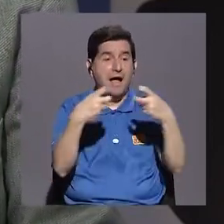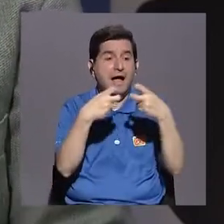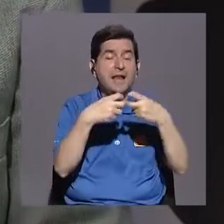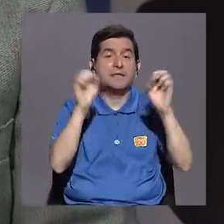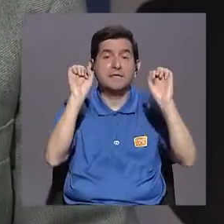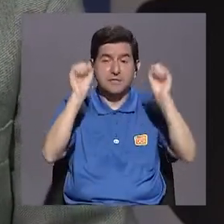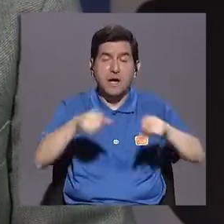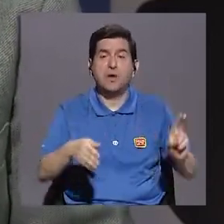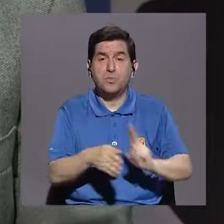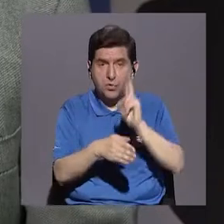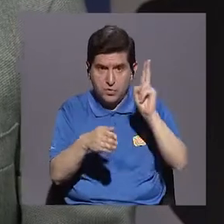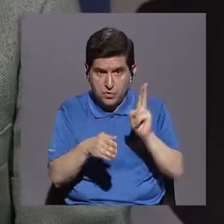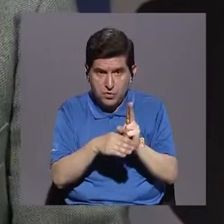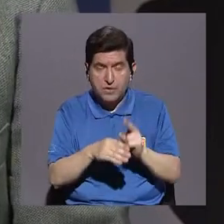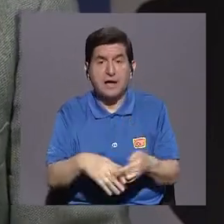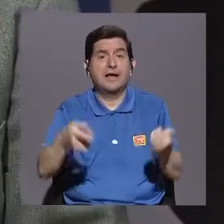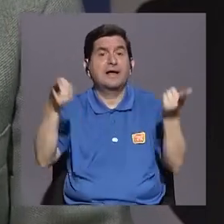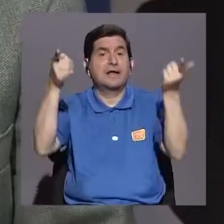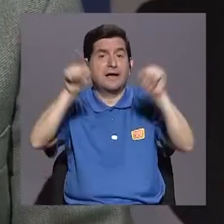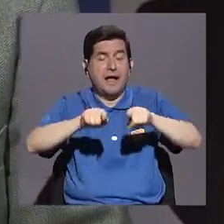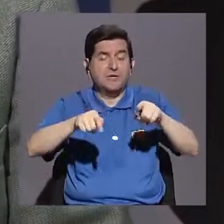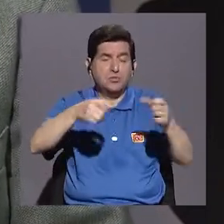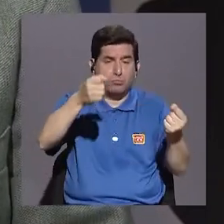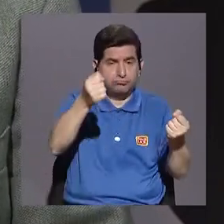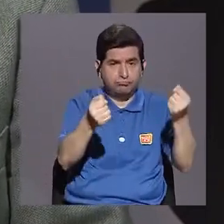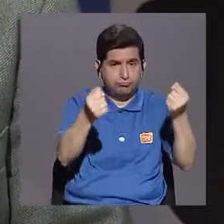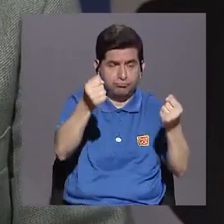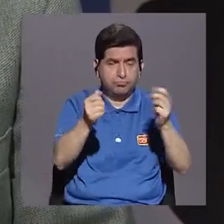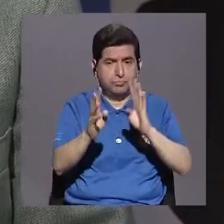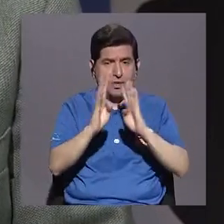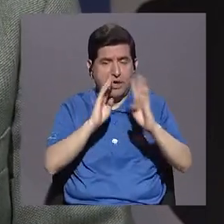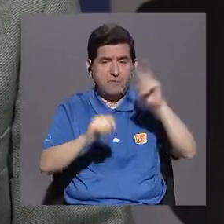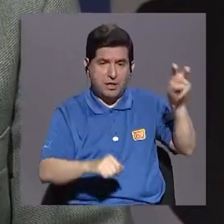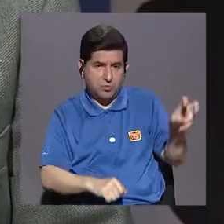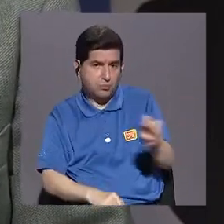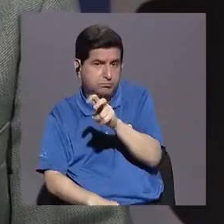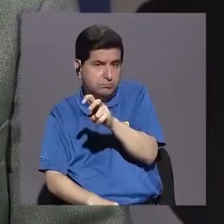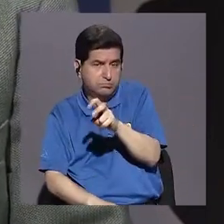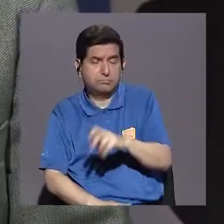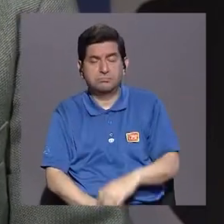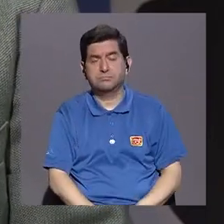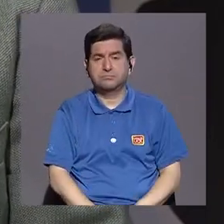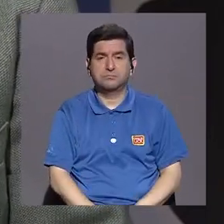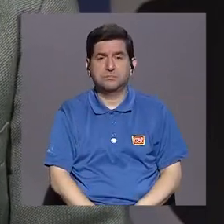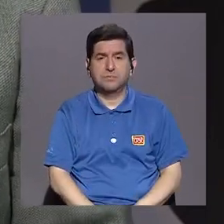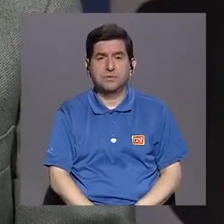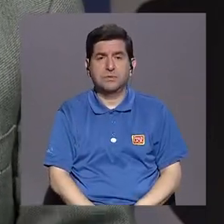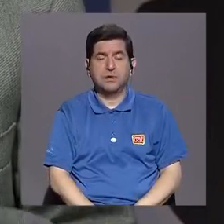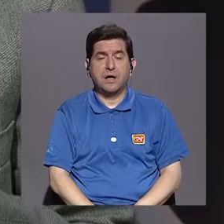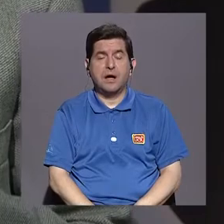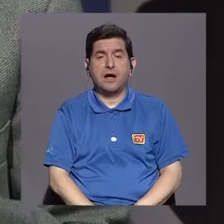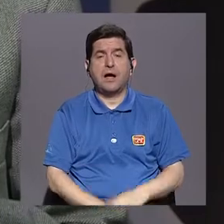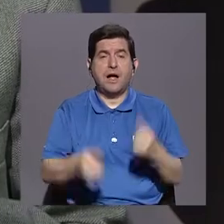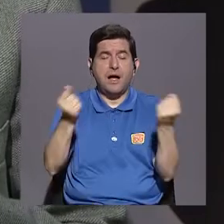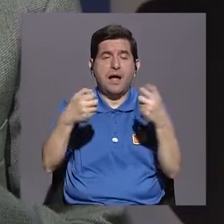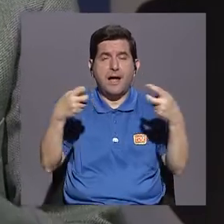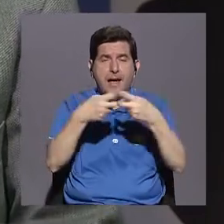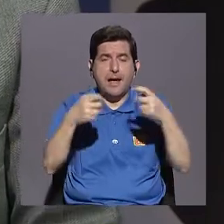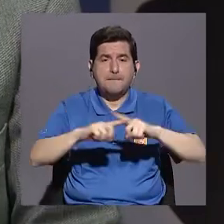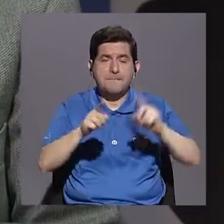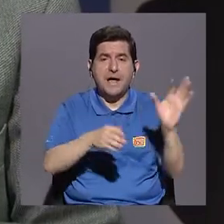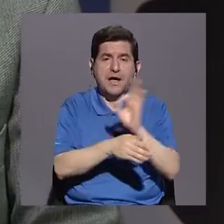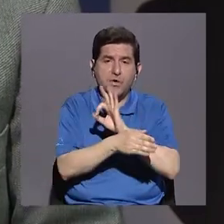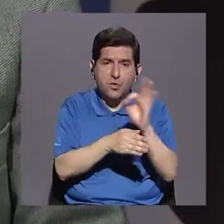puede ser usada para el caso de vehículos ahora que hablábamos de transporte vehículos eléctricos pero que